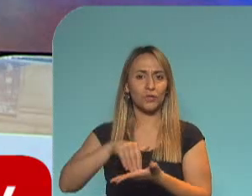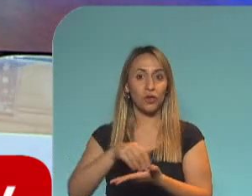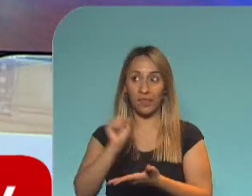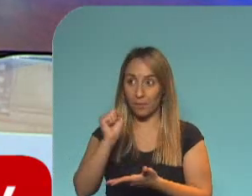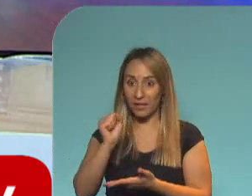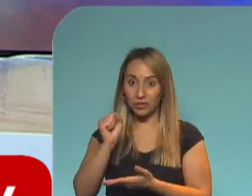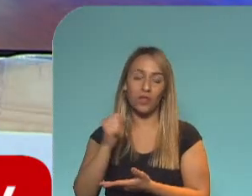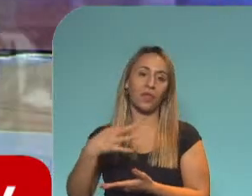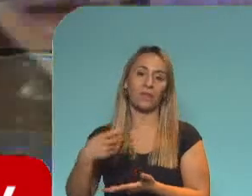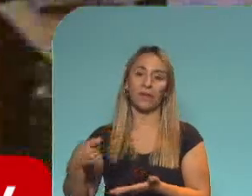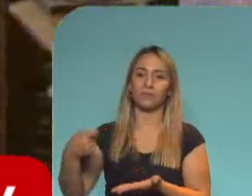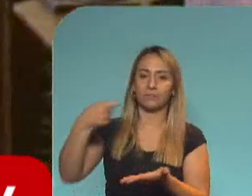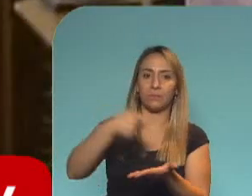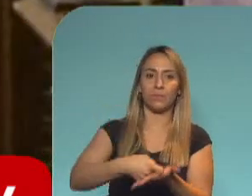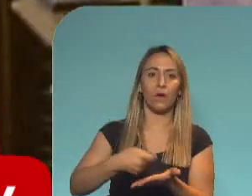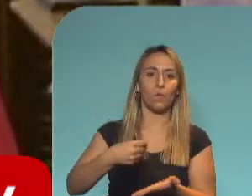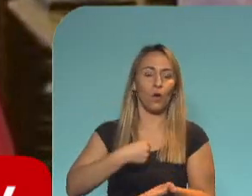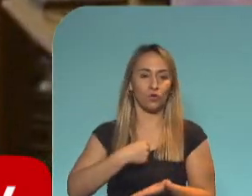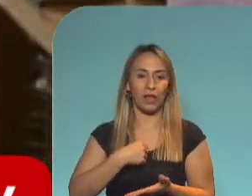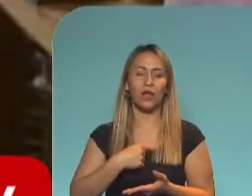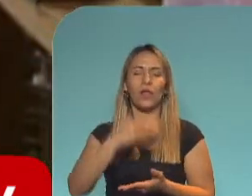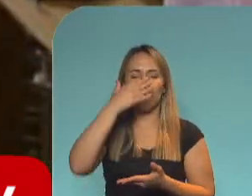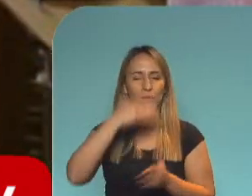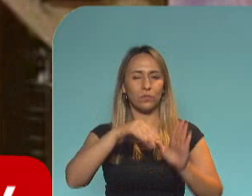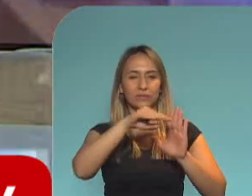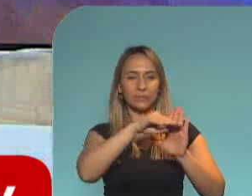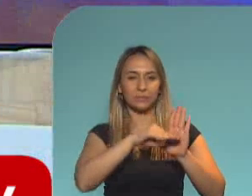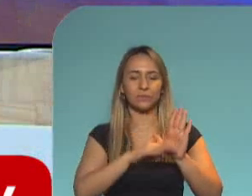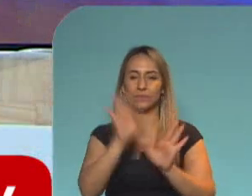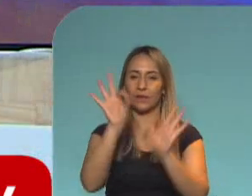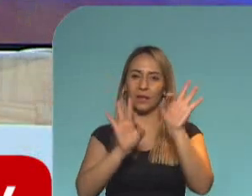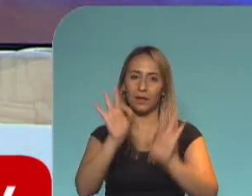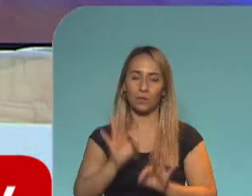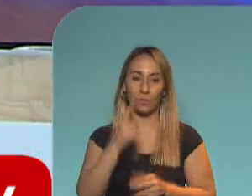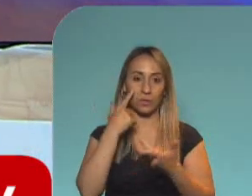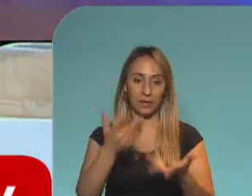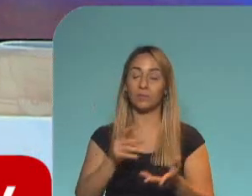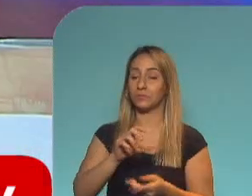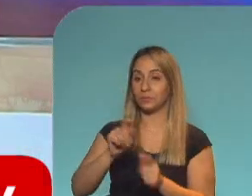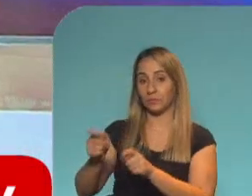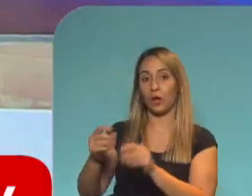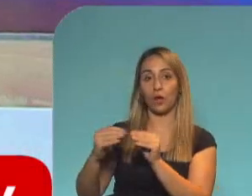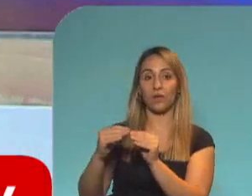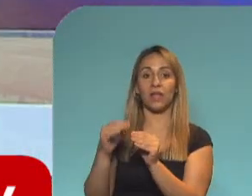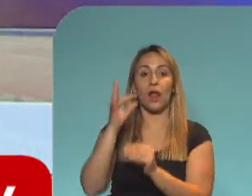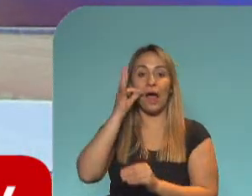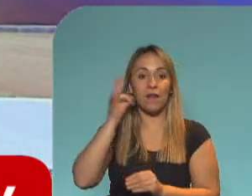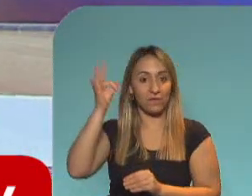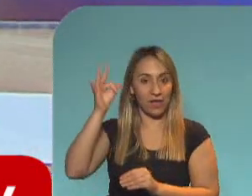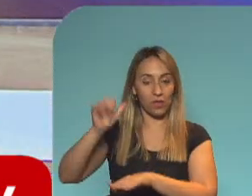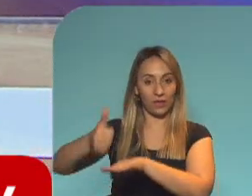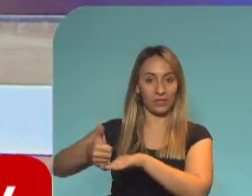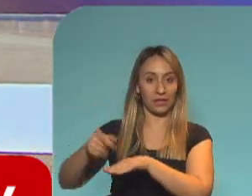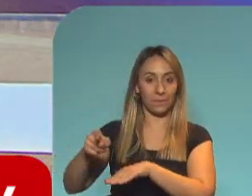pesos, con un desglose que vamos a ir compartiendo mientras sumamos a Alfredo Simón, que allí está,